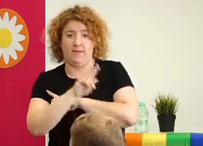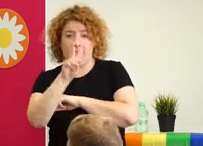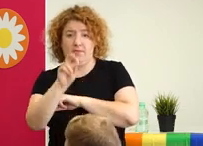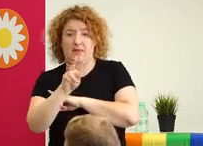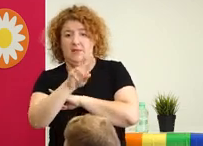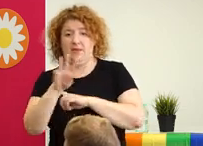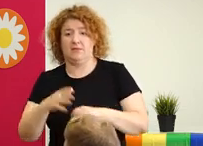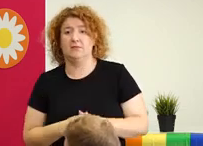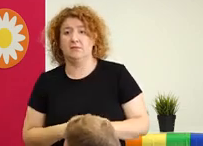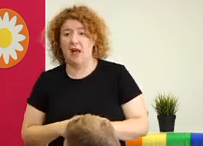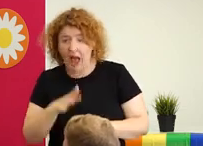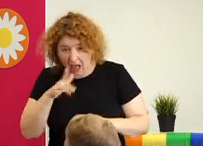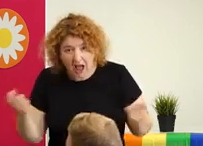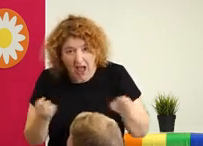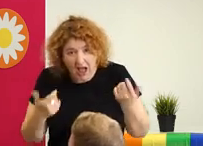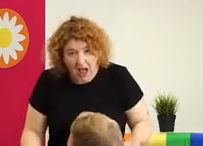elegir